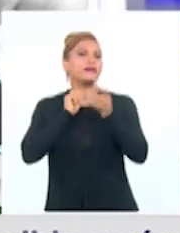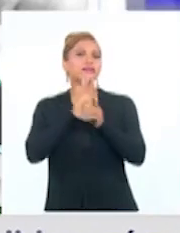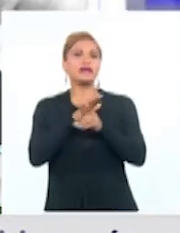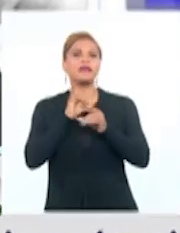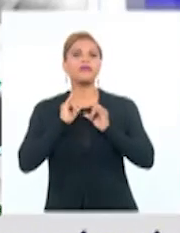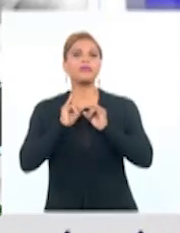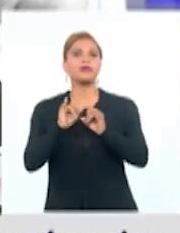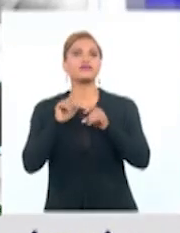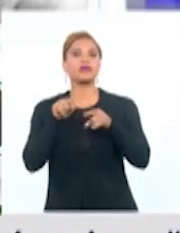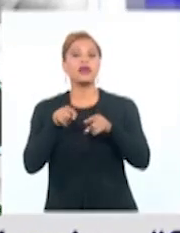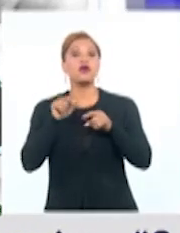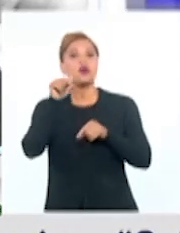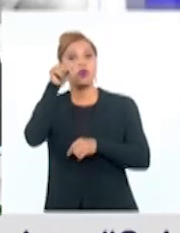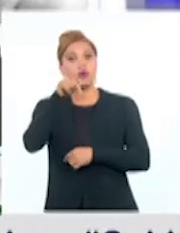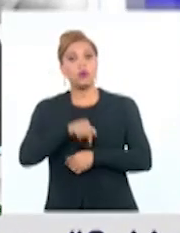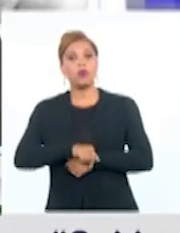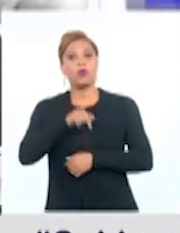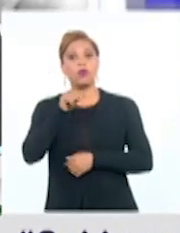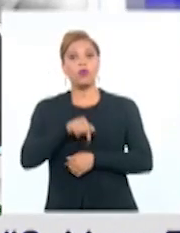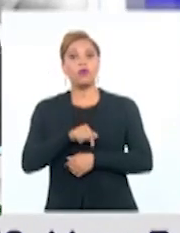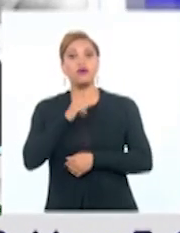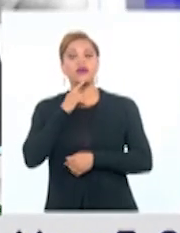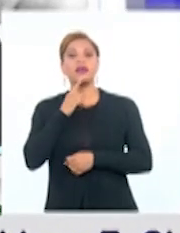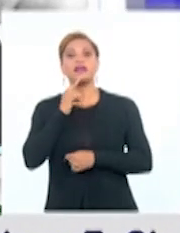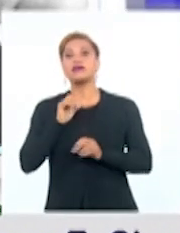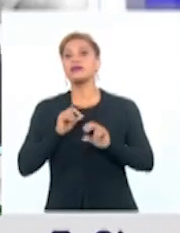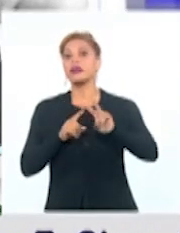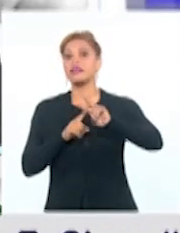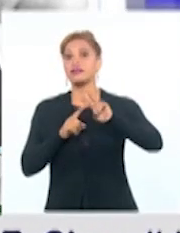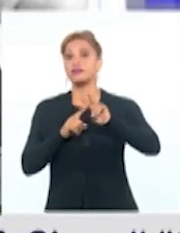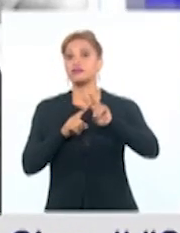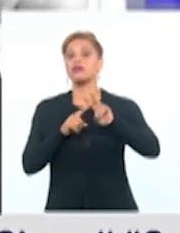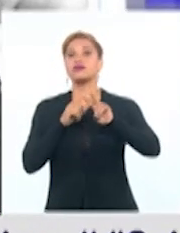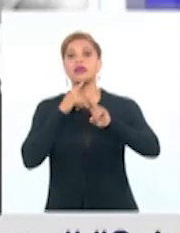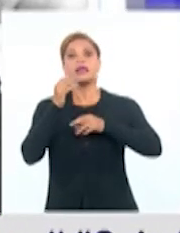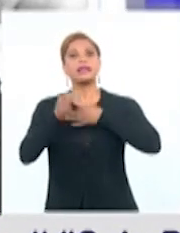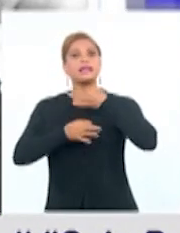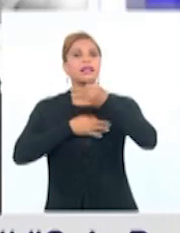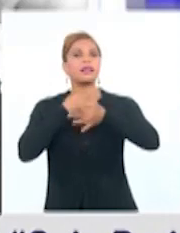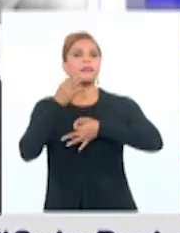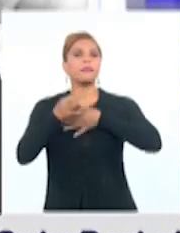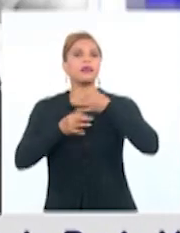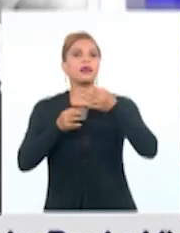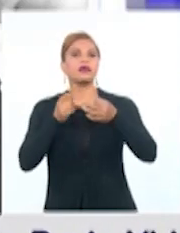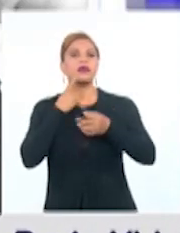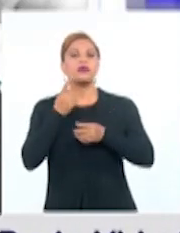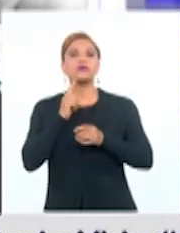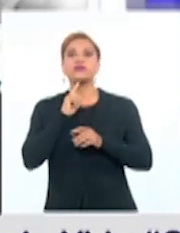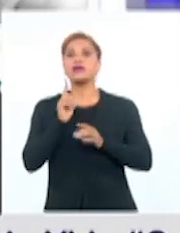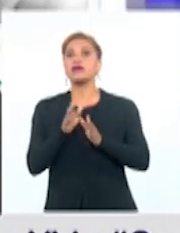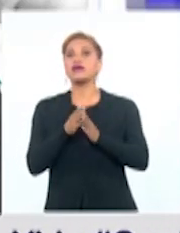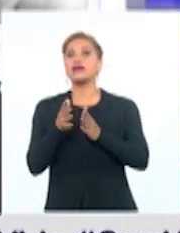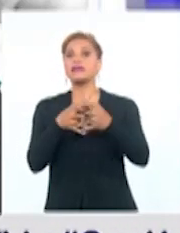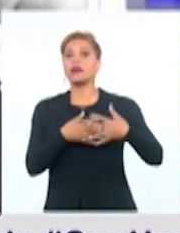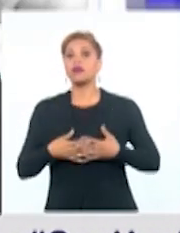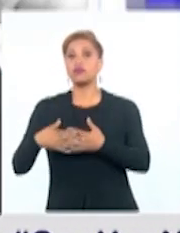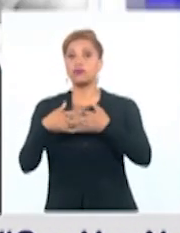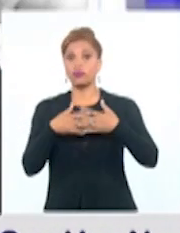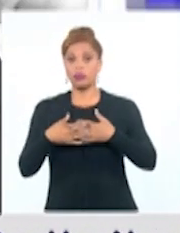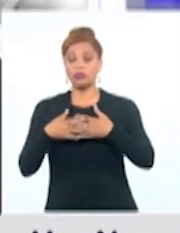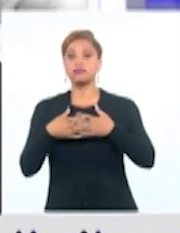que hoy se replica en medios internacionales de prensa. Es un reporte de la televisora CNN de los Estados Unidos de